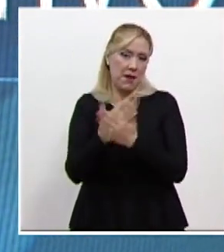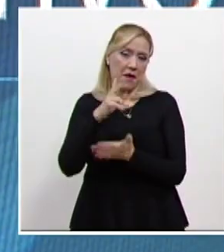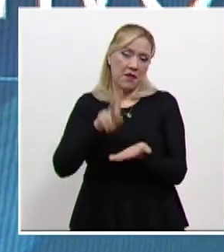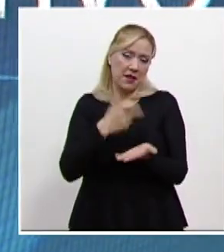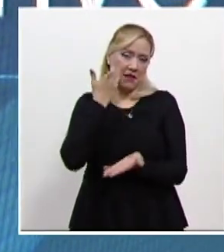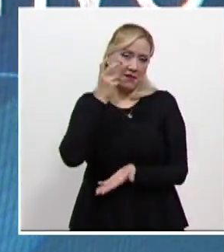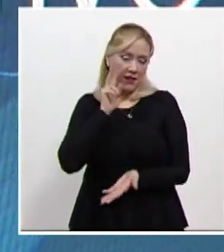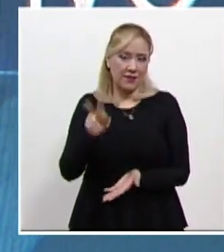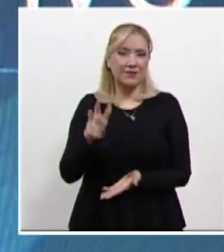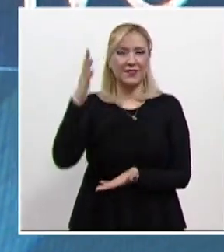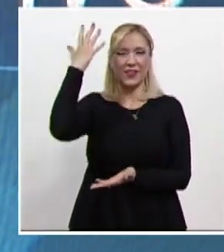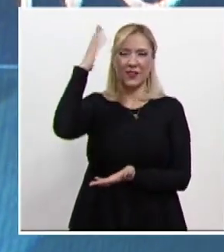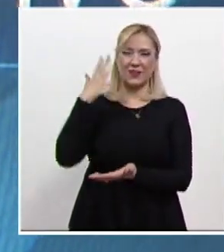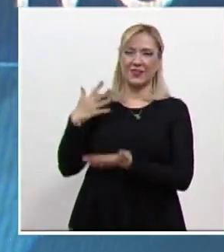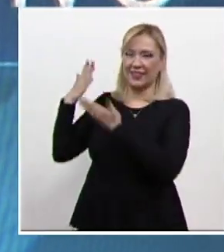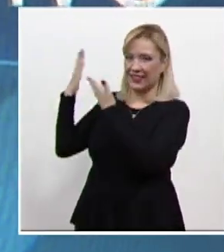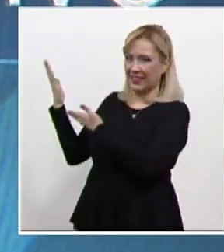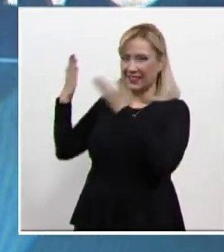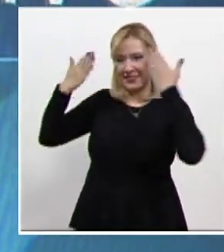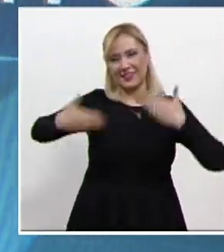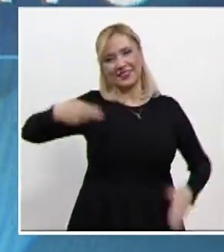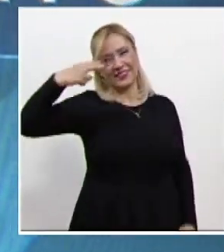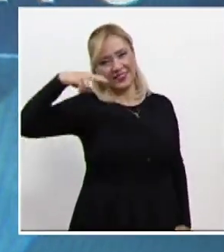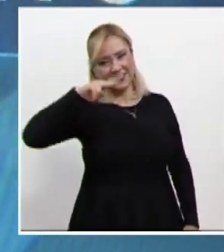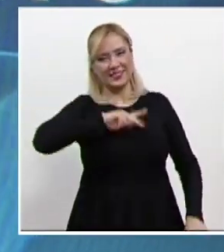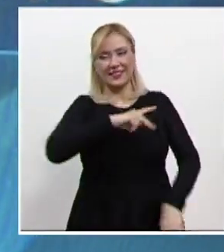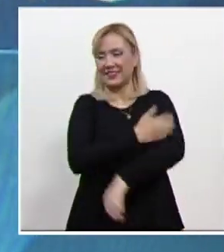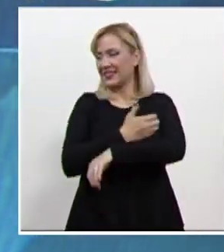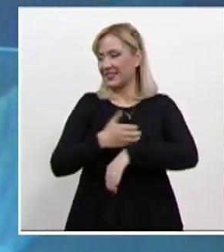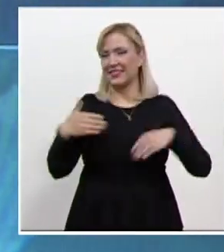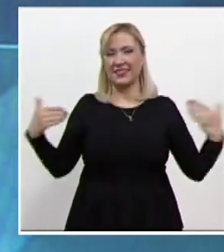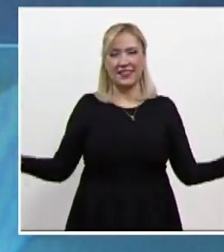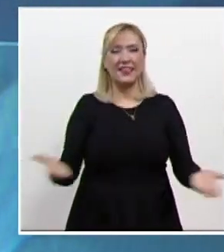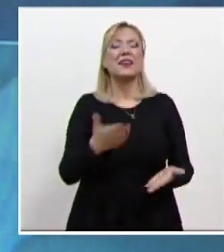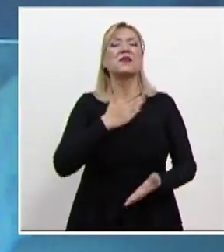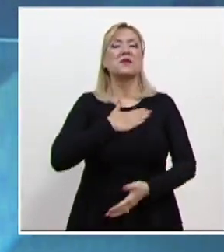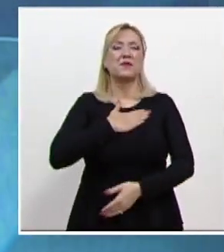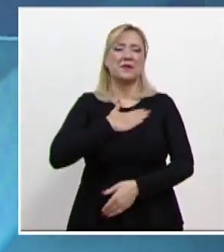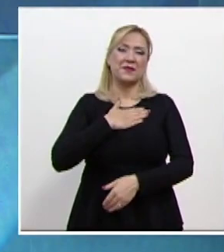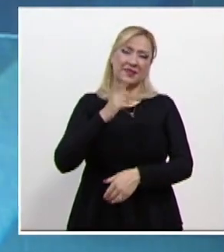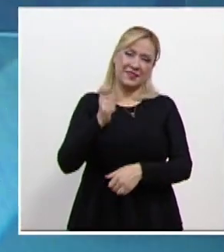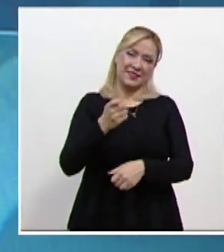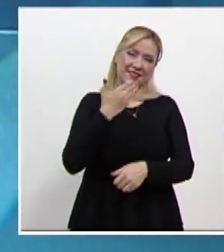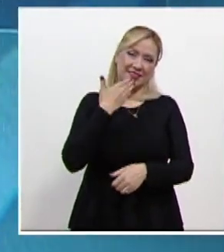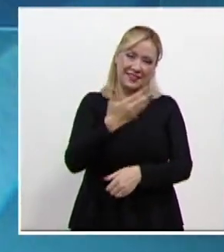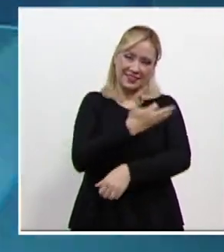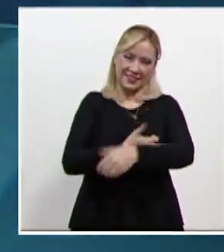Lorena Sánchez Cabrera y a nombre de todo el equipo le deseamos que tenga un excelente fin de semana. Hasta pronto.